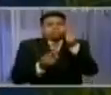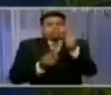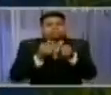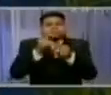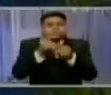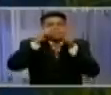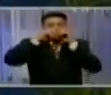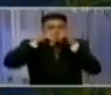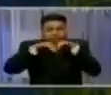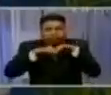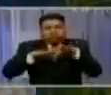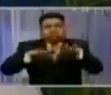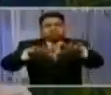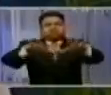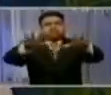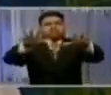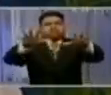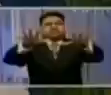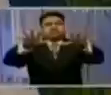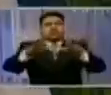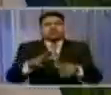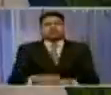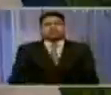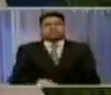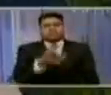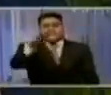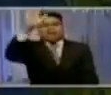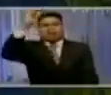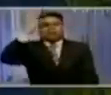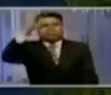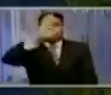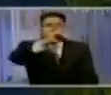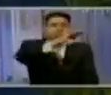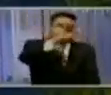difundir, trabajadores del CENIFA, un saludo, que están por aquí,